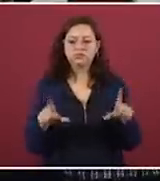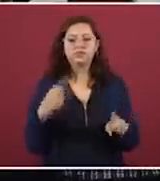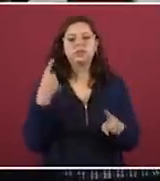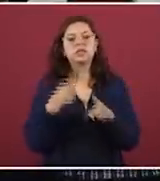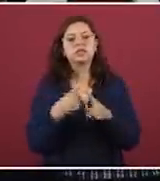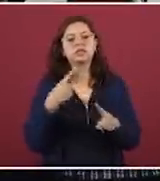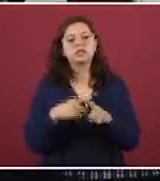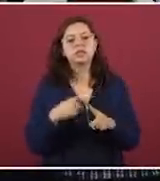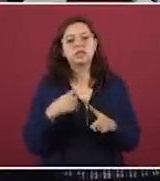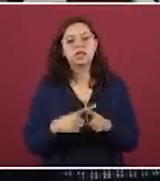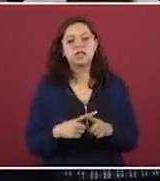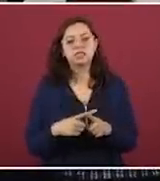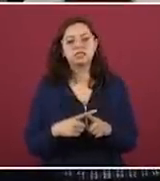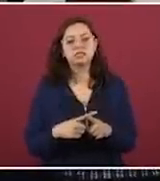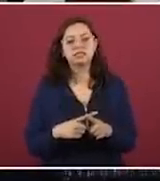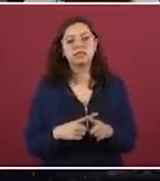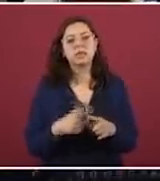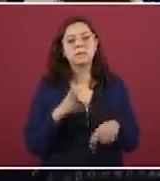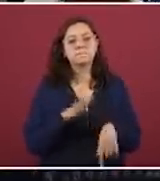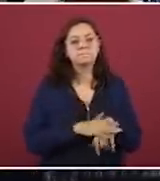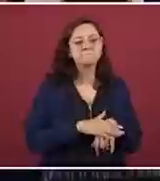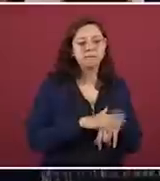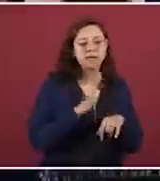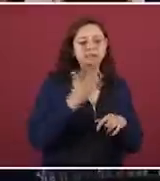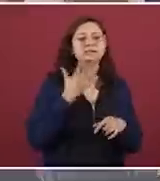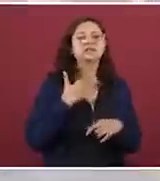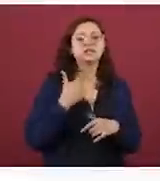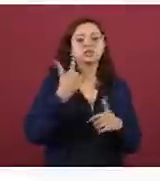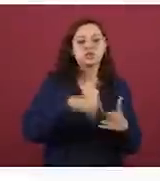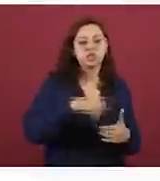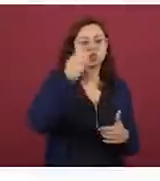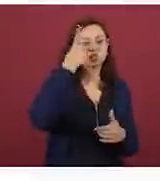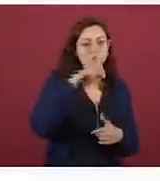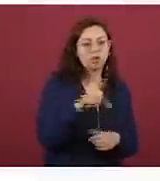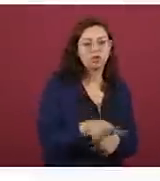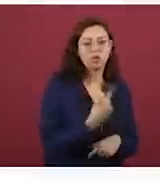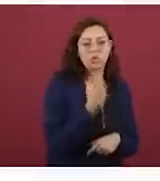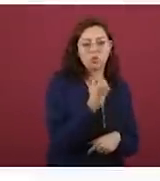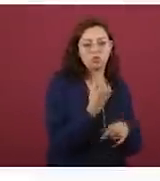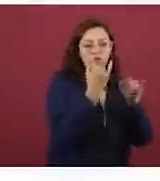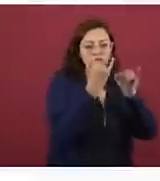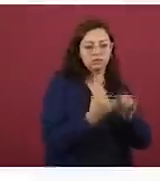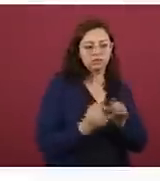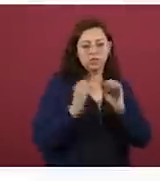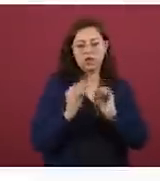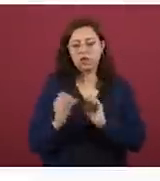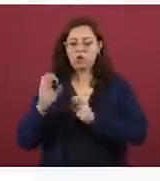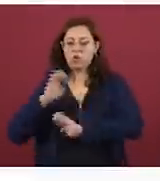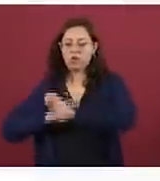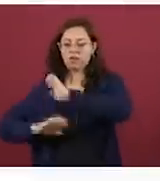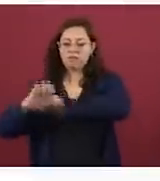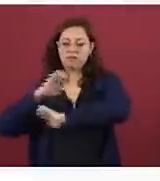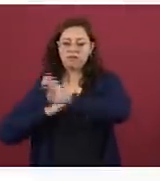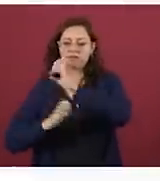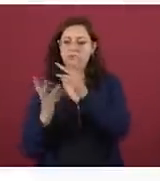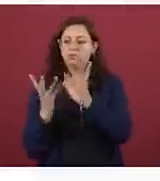más gasolineras como persona física o moral en el país, también para que